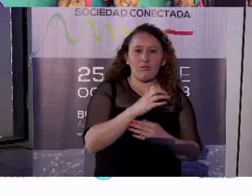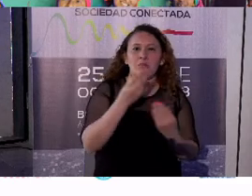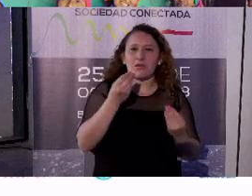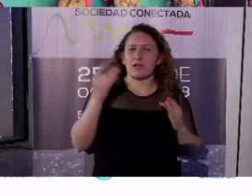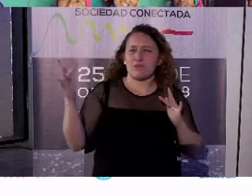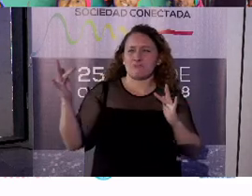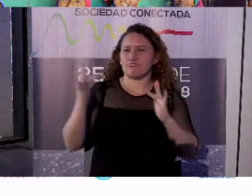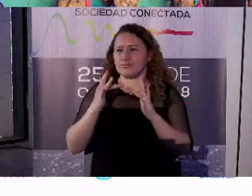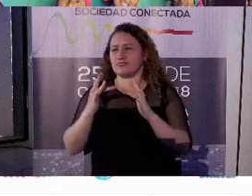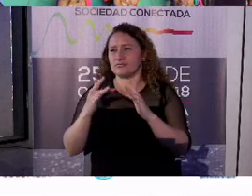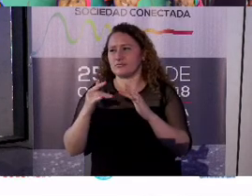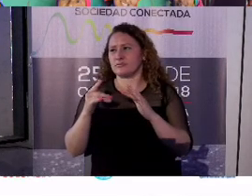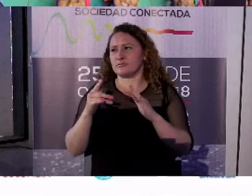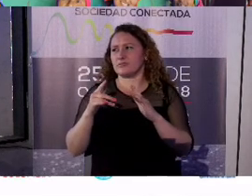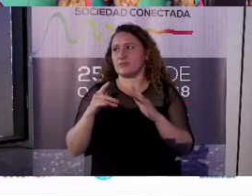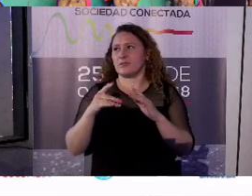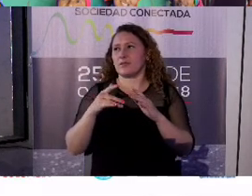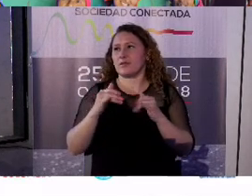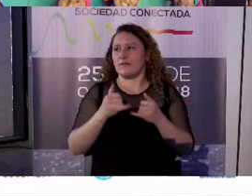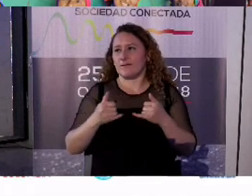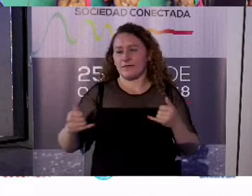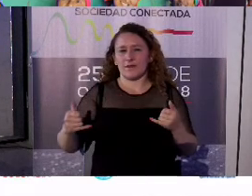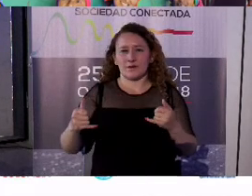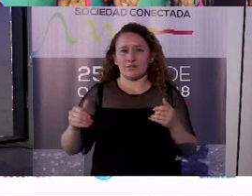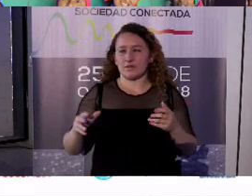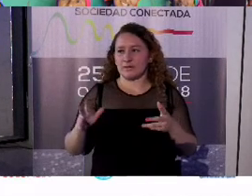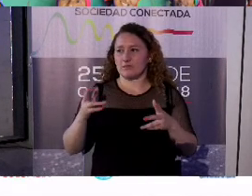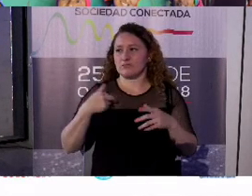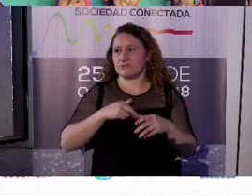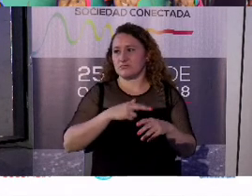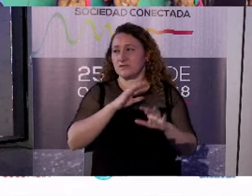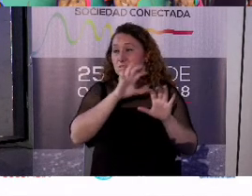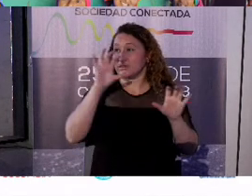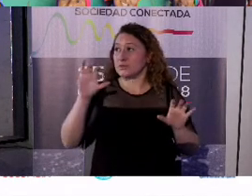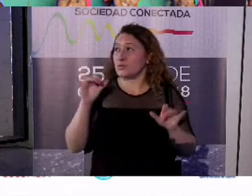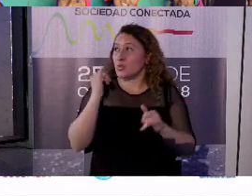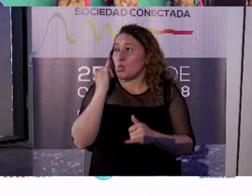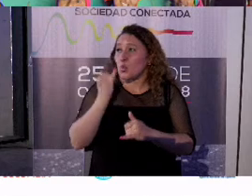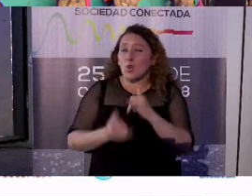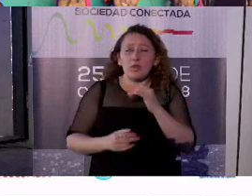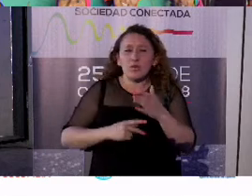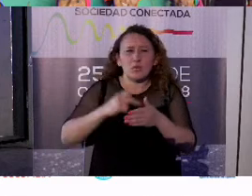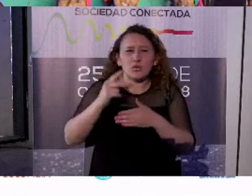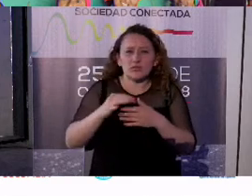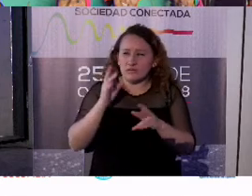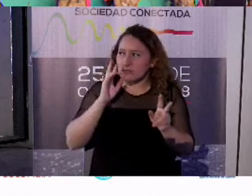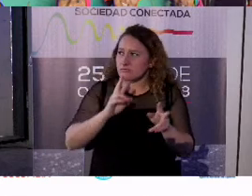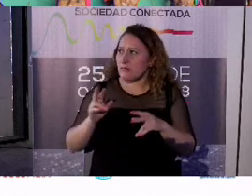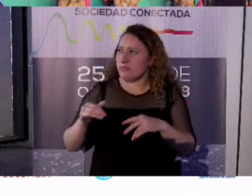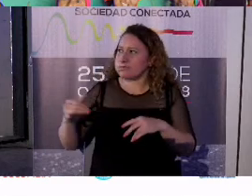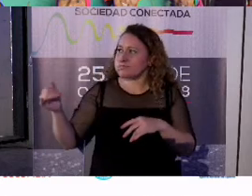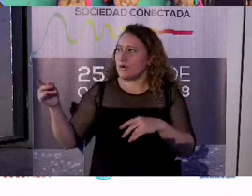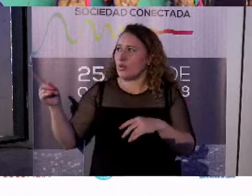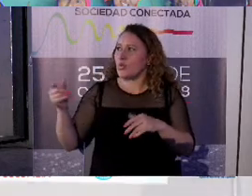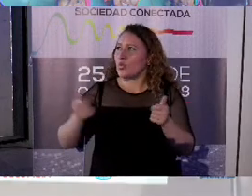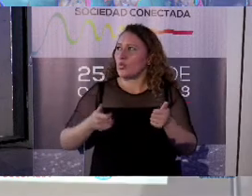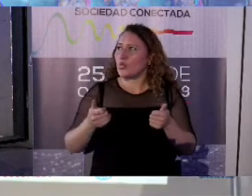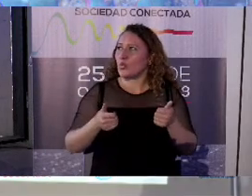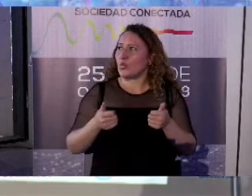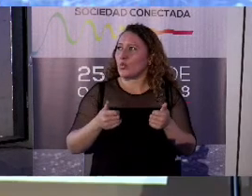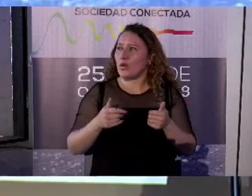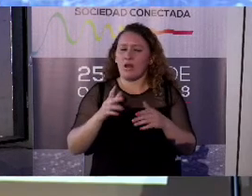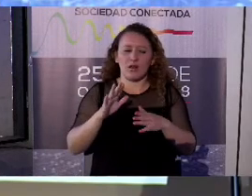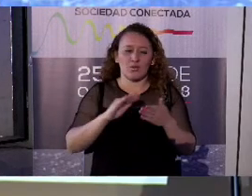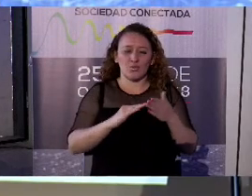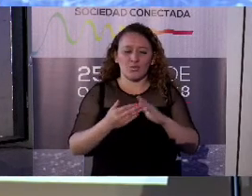conectividad del backb de fibra para para nuestros países y este último proyecto que están viendo acá Es sobre una comunidad